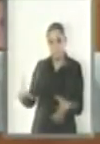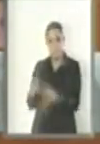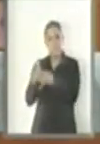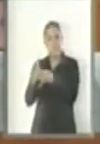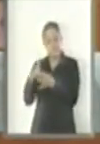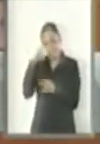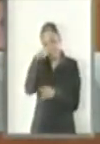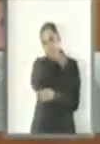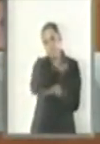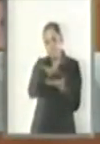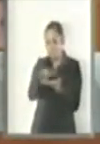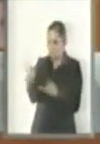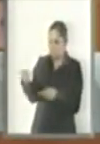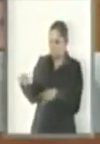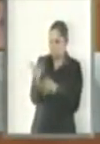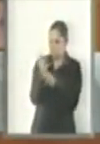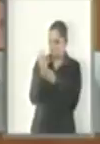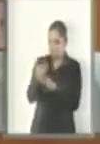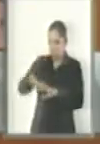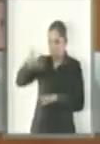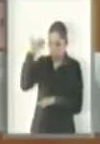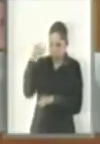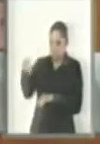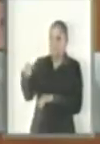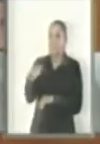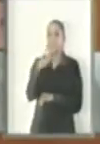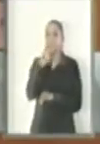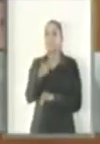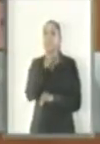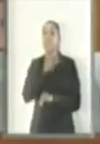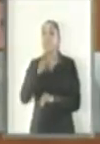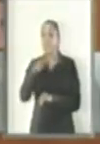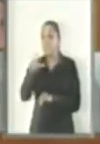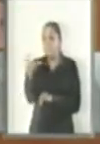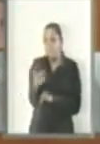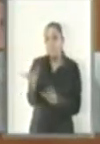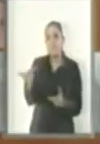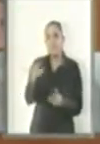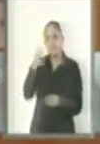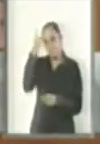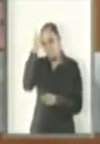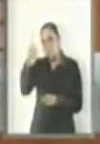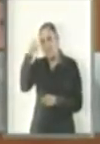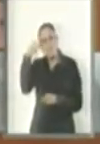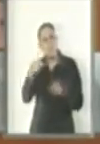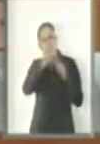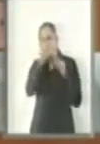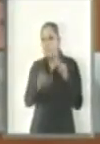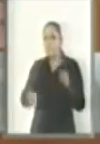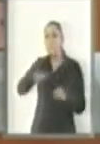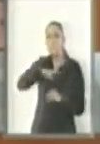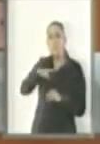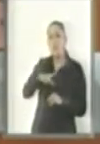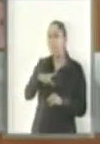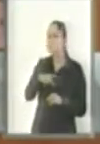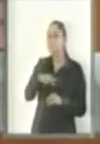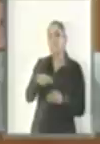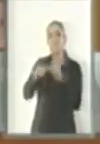Eso dijo, aunque con ello Pemex y la nación perdieran propiedad y ganancia